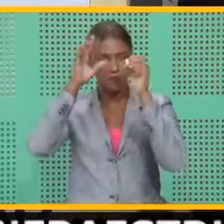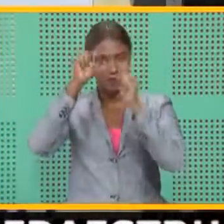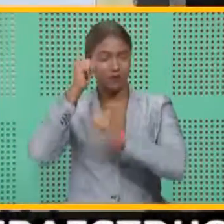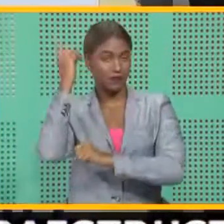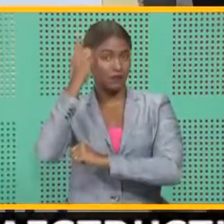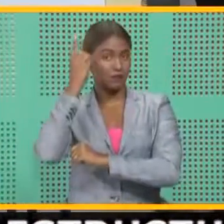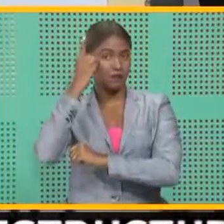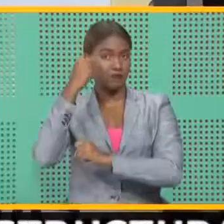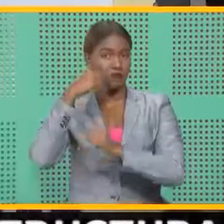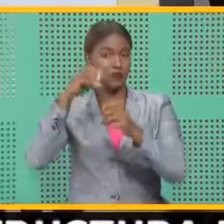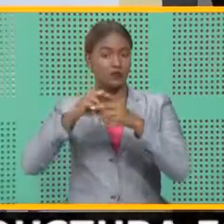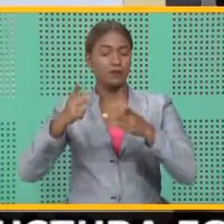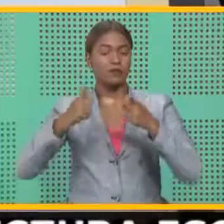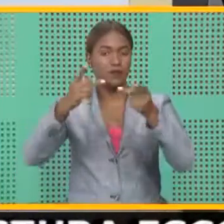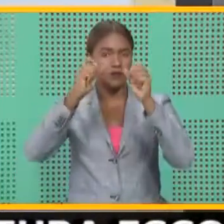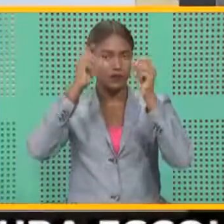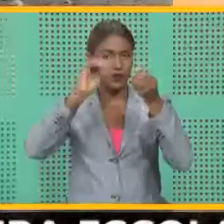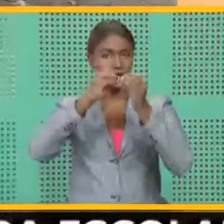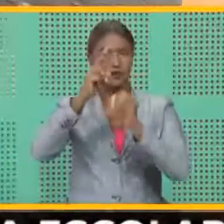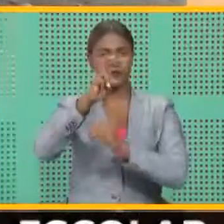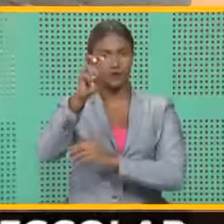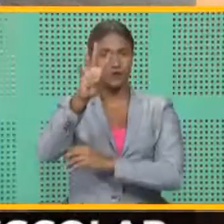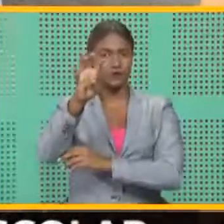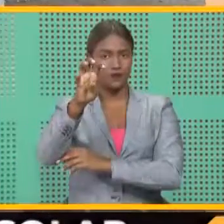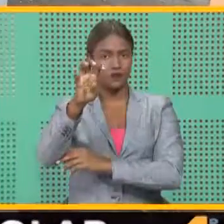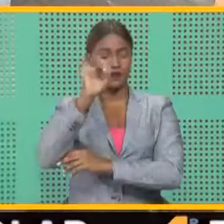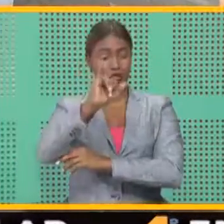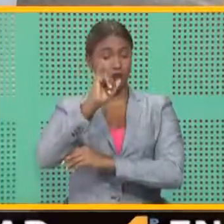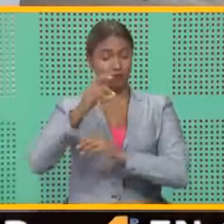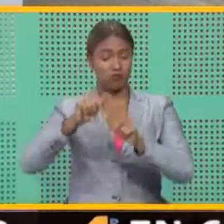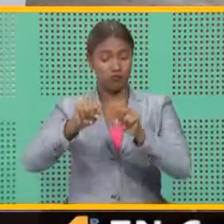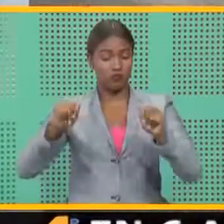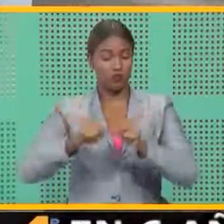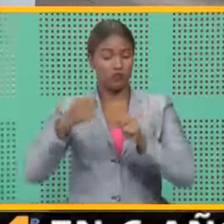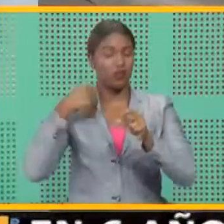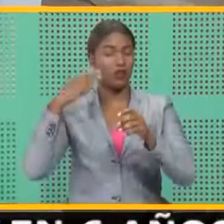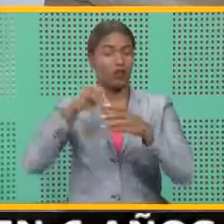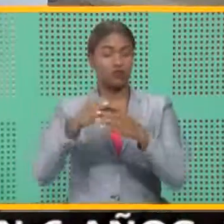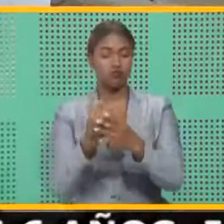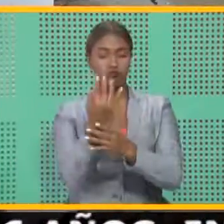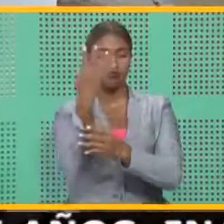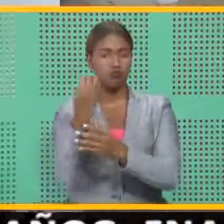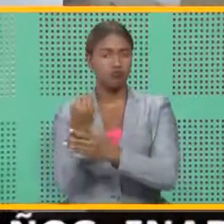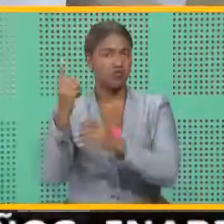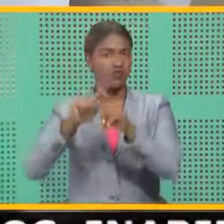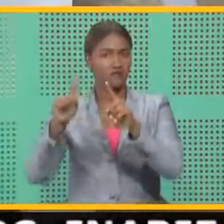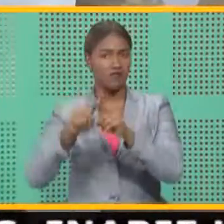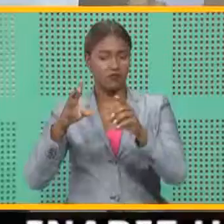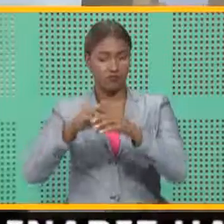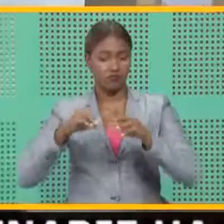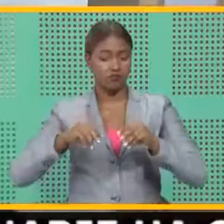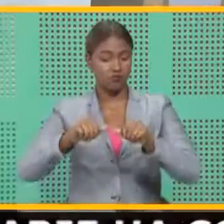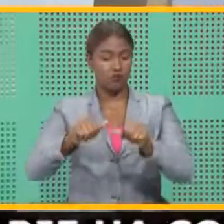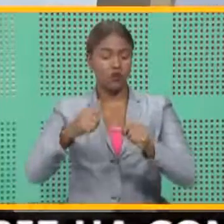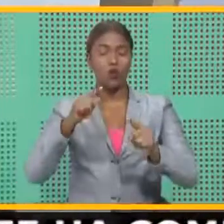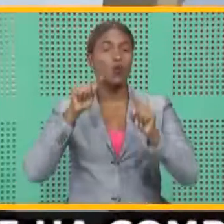Danilo Medina en la visita sorpresa 240. Estos terrenos están cultivados de diversos rubros agrícolas, fundamentalmente de